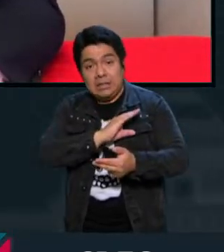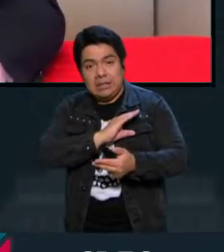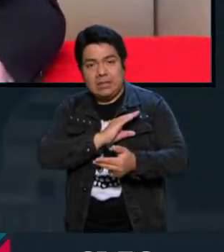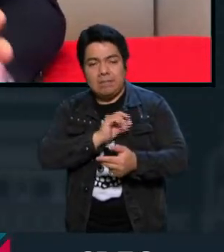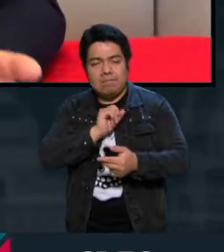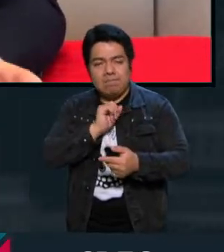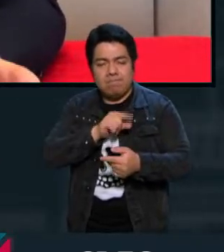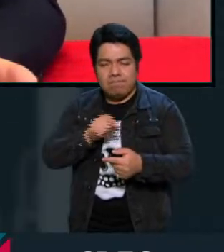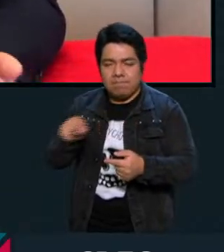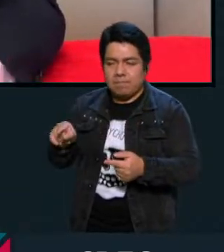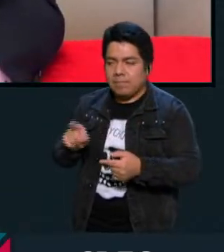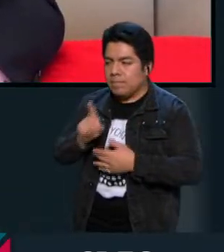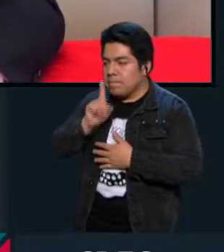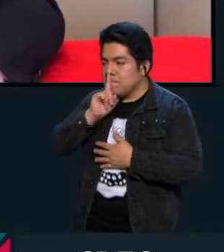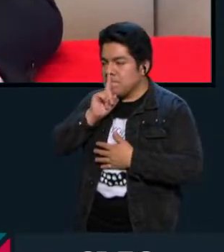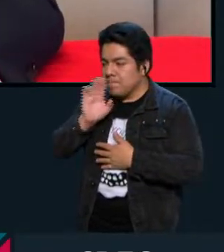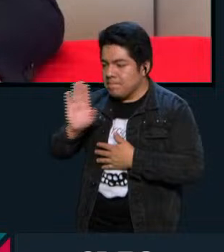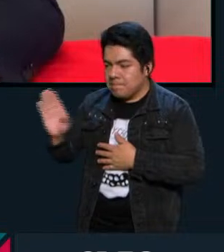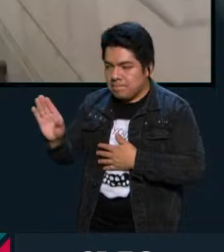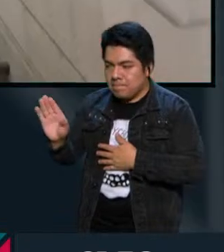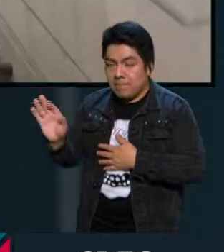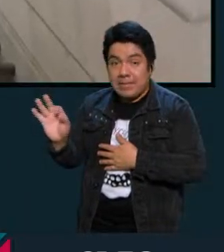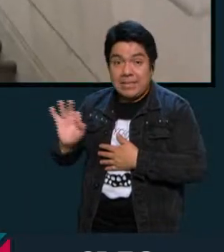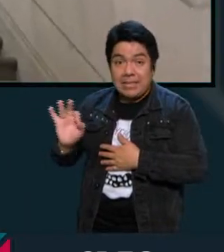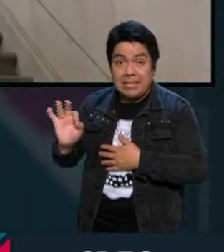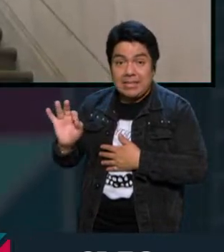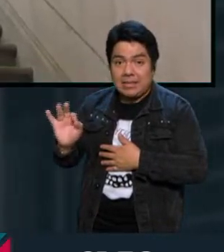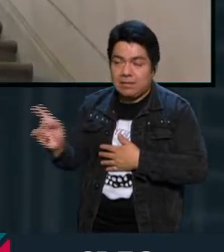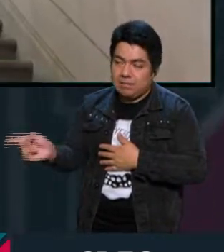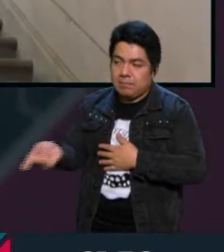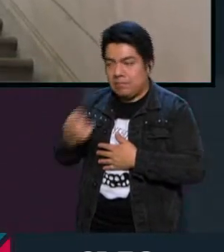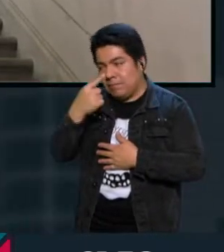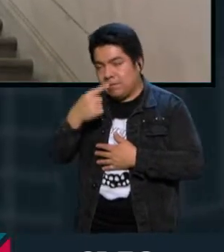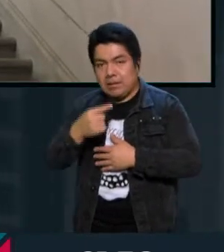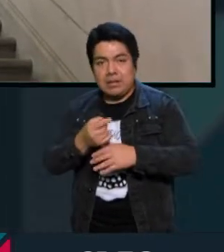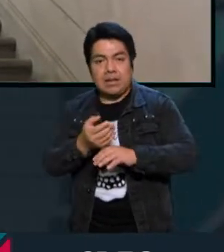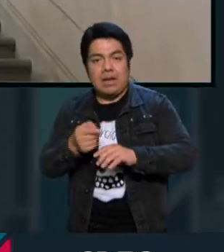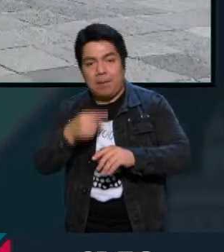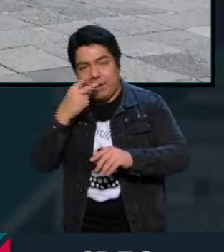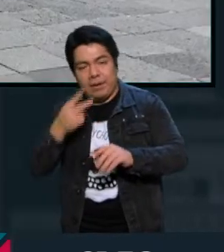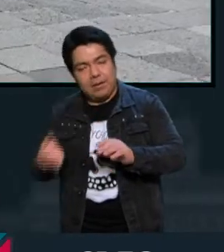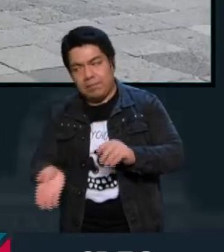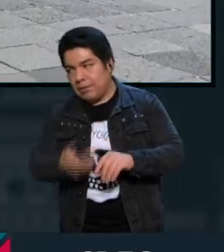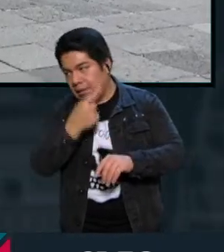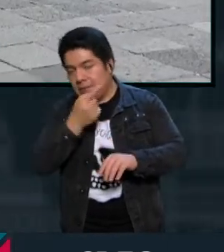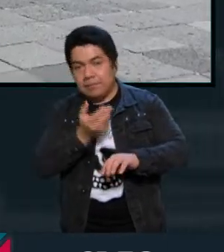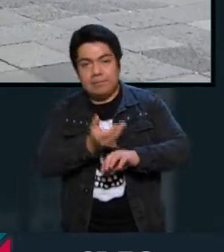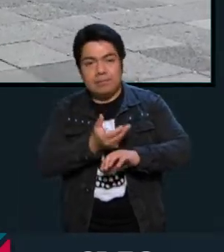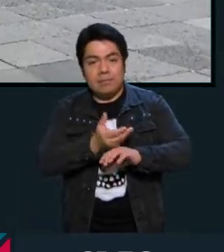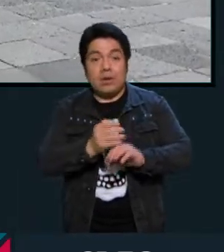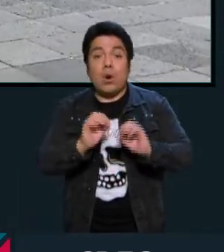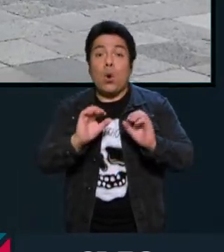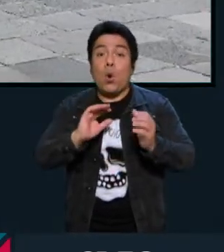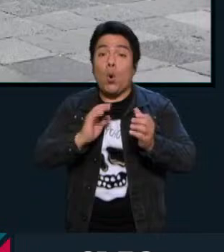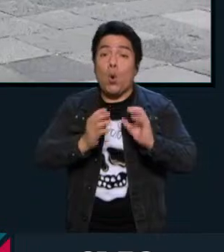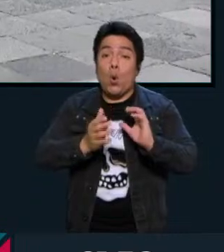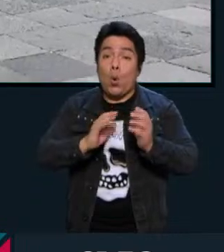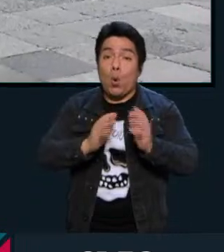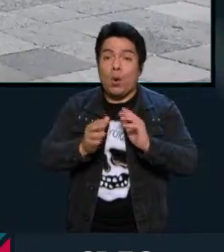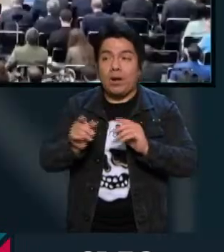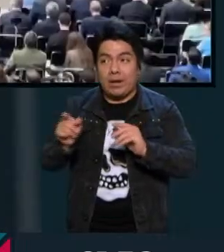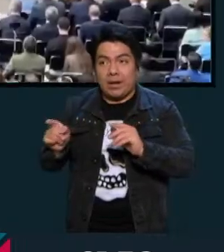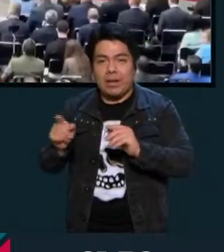la misma ley del hielo, en algún momento o se lo llevan de Estado o se lo llevan de México o va a tener que seguir